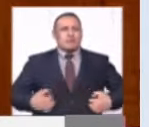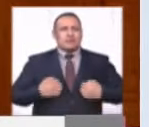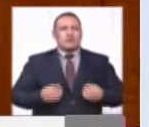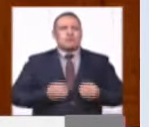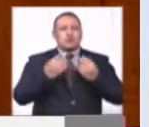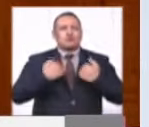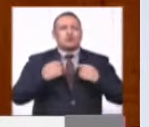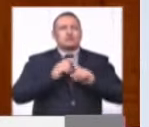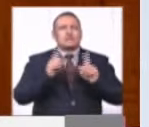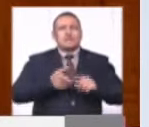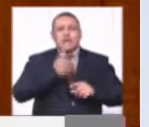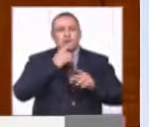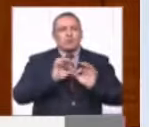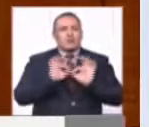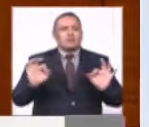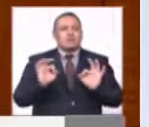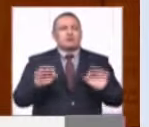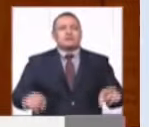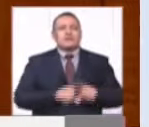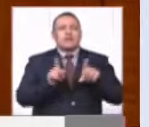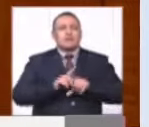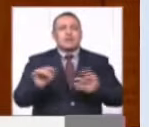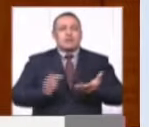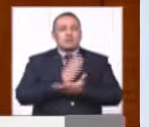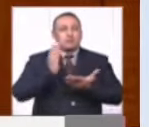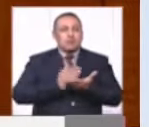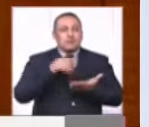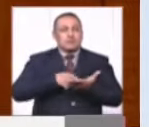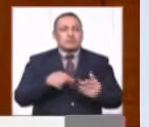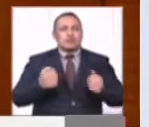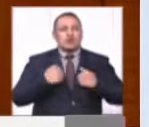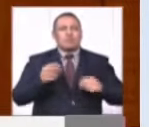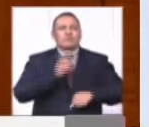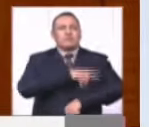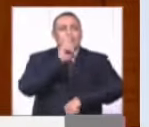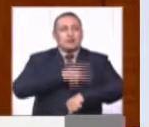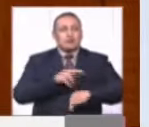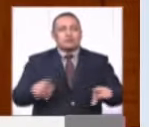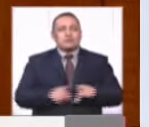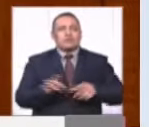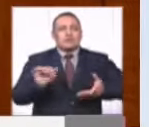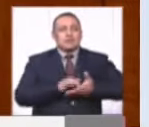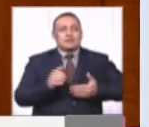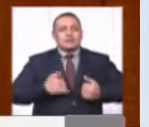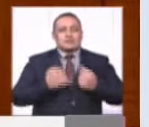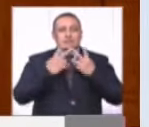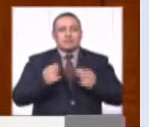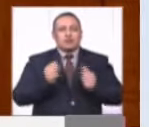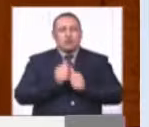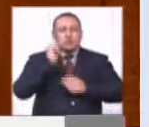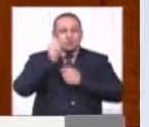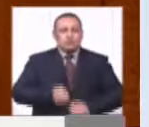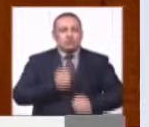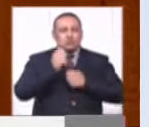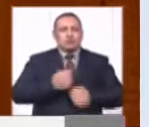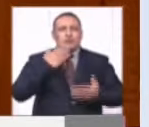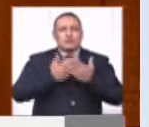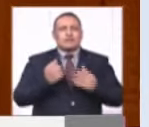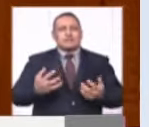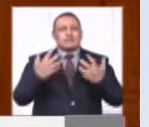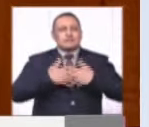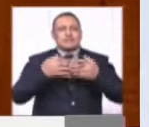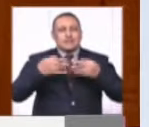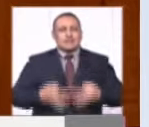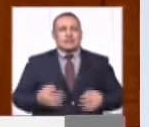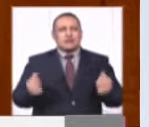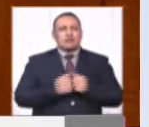no tenemos agua potable? Esa es una deuda pendiente con mi región. Asimismo, los agricultores agradecen la obra integral de la